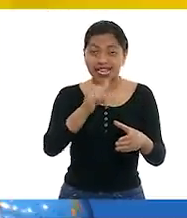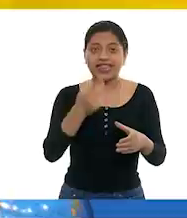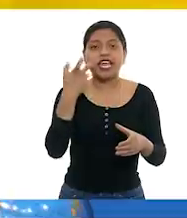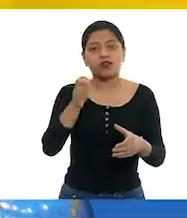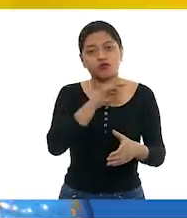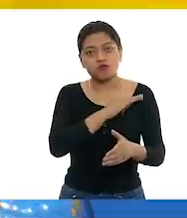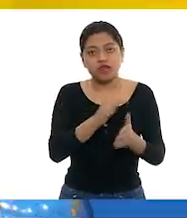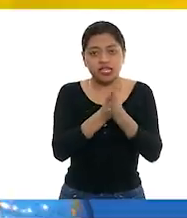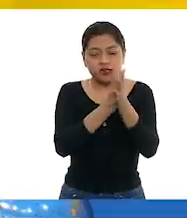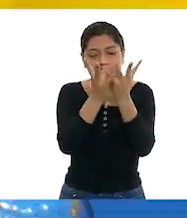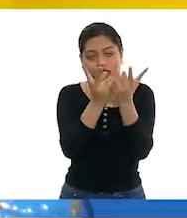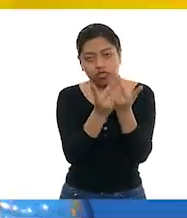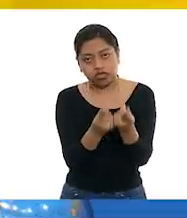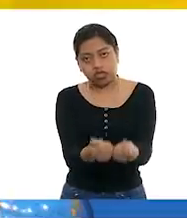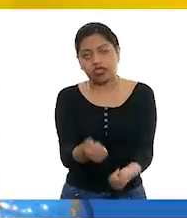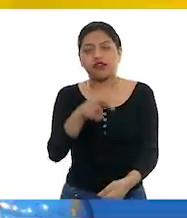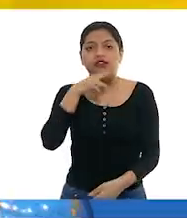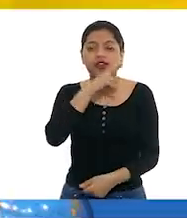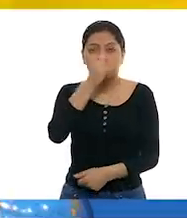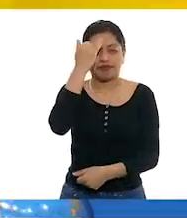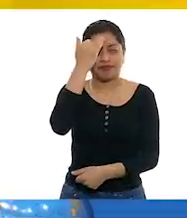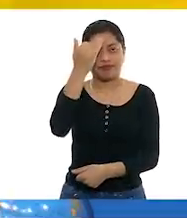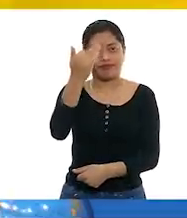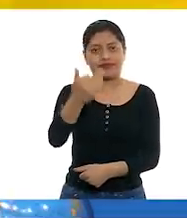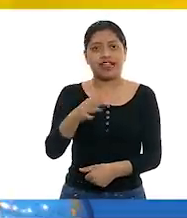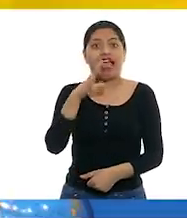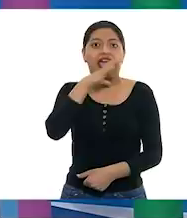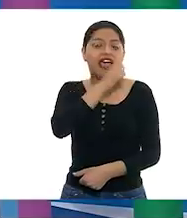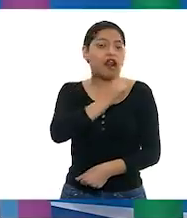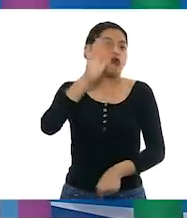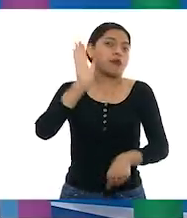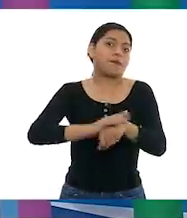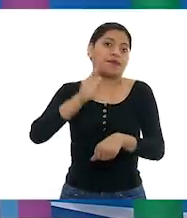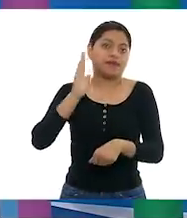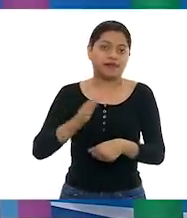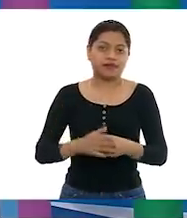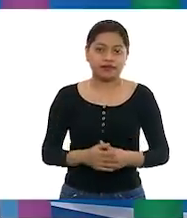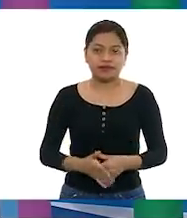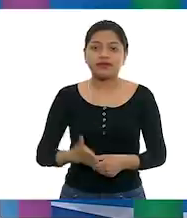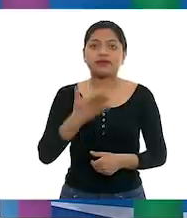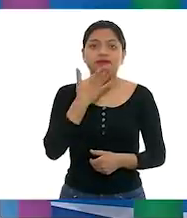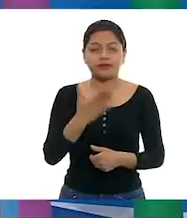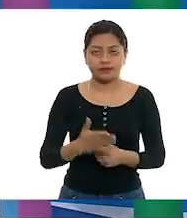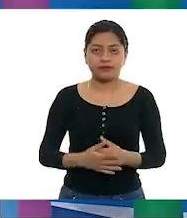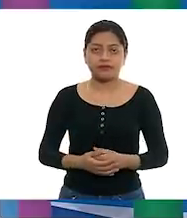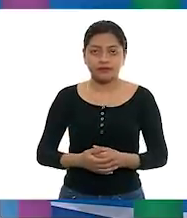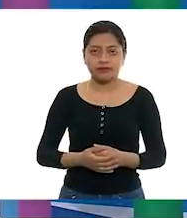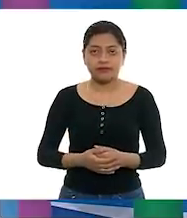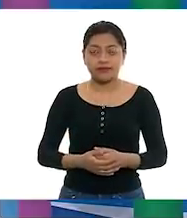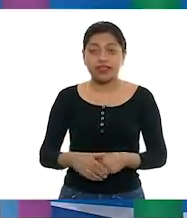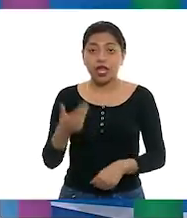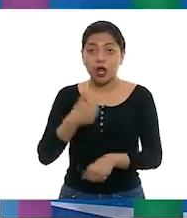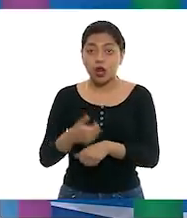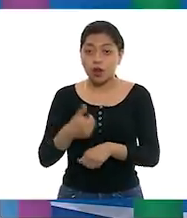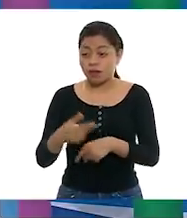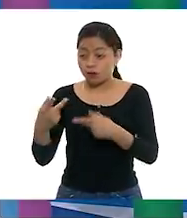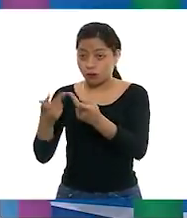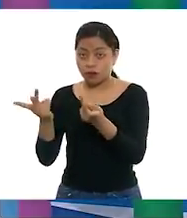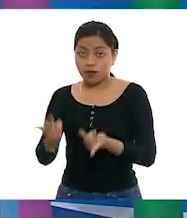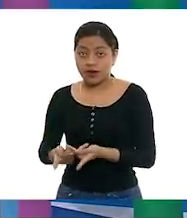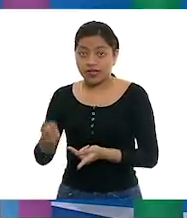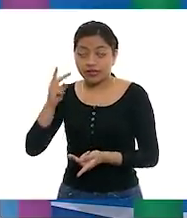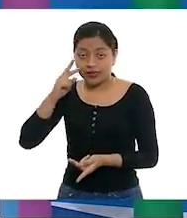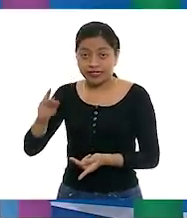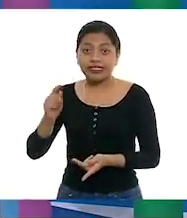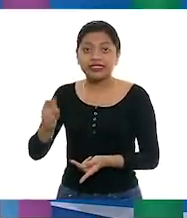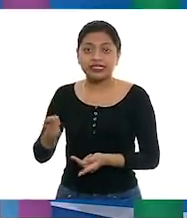pues, porque se estaba calentando muchísimo más. Correcto. Si se dan cuenta, el plato 3 era nuestro control, es